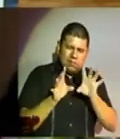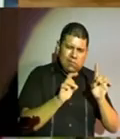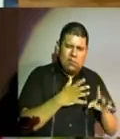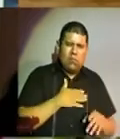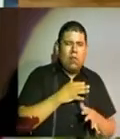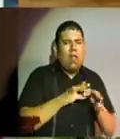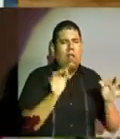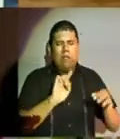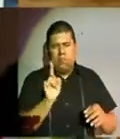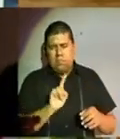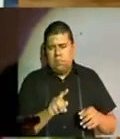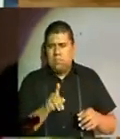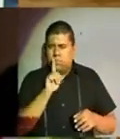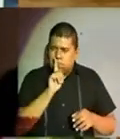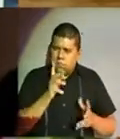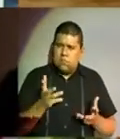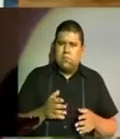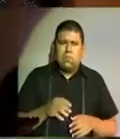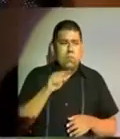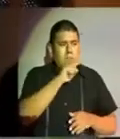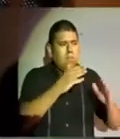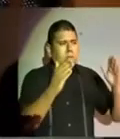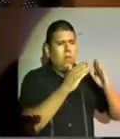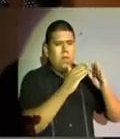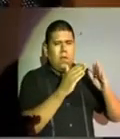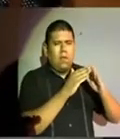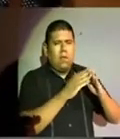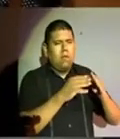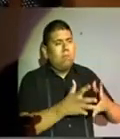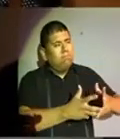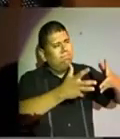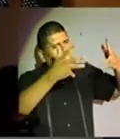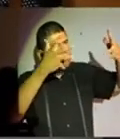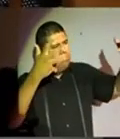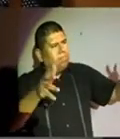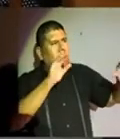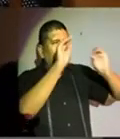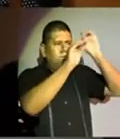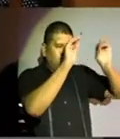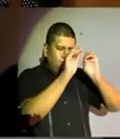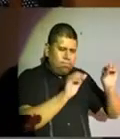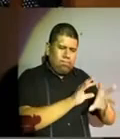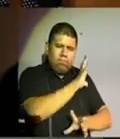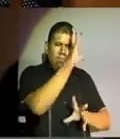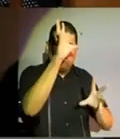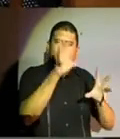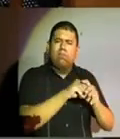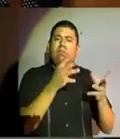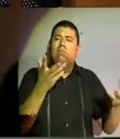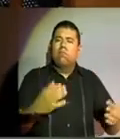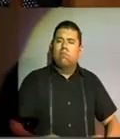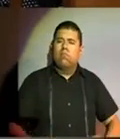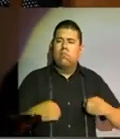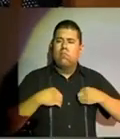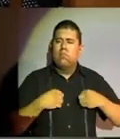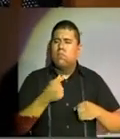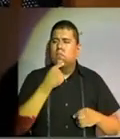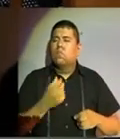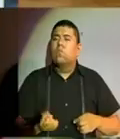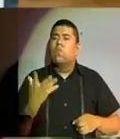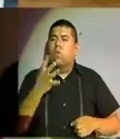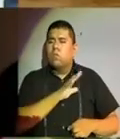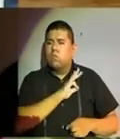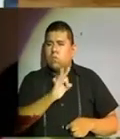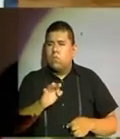quiero mencionar. Y en esa casa hogar que estamos por terminarla y equiparla, van a tener cabida